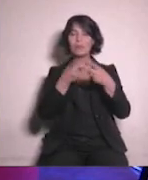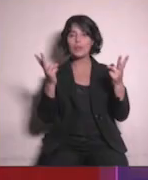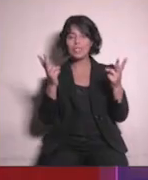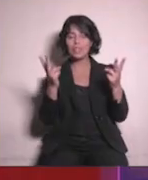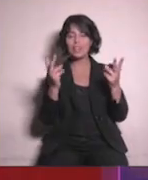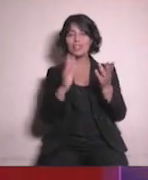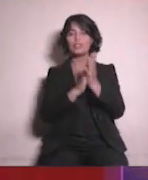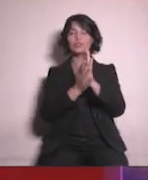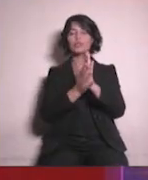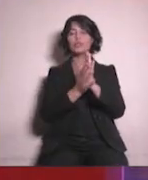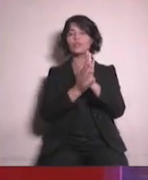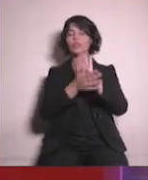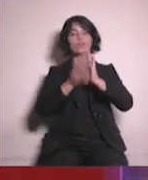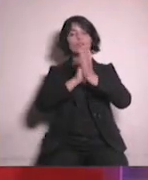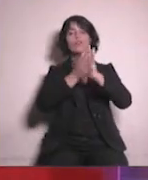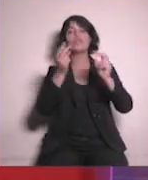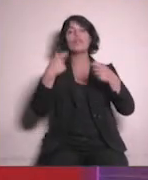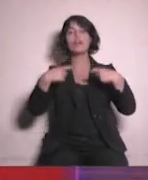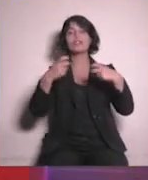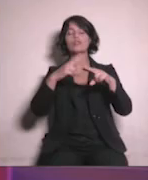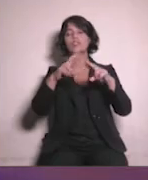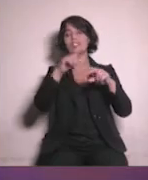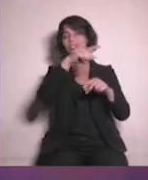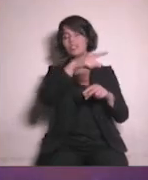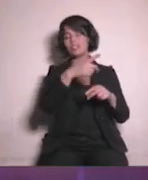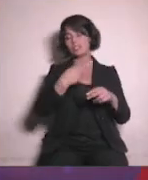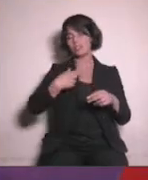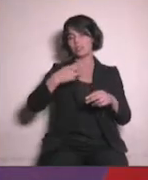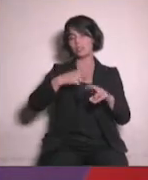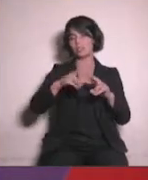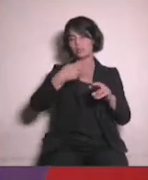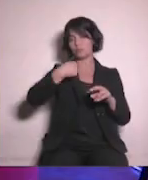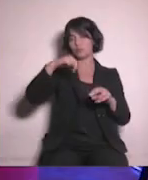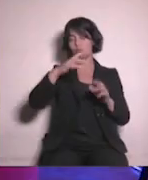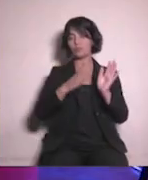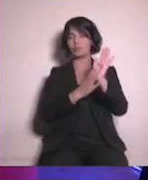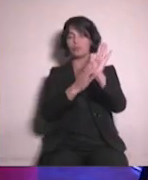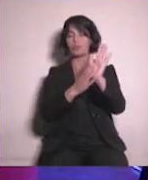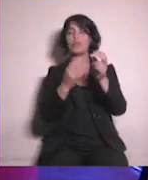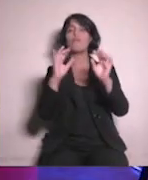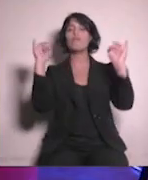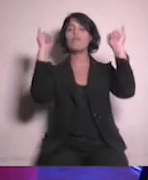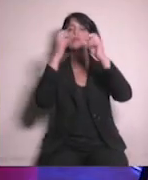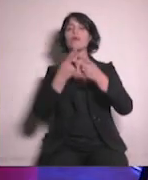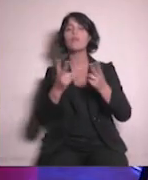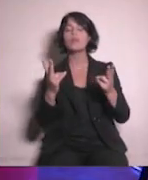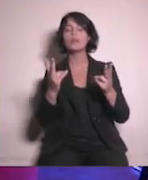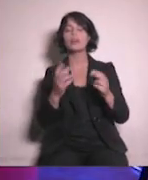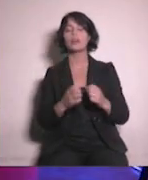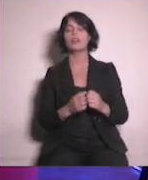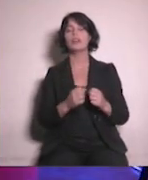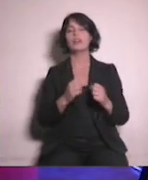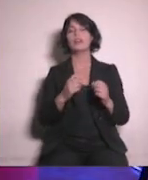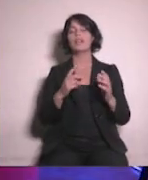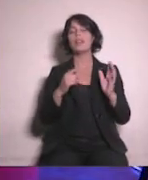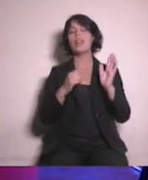los gastos que nosotros hemos hecho en eso están normados y están publicados en la página de la